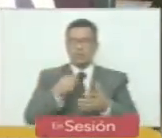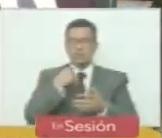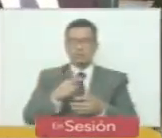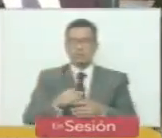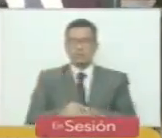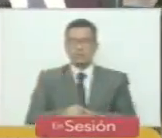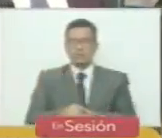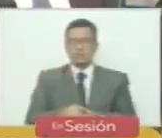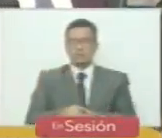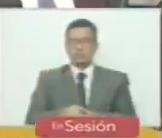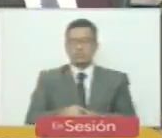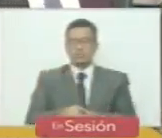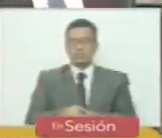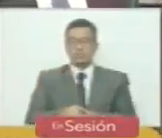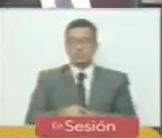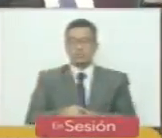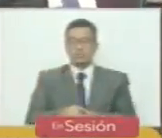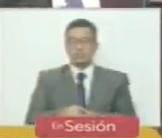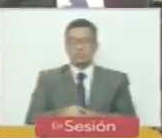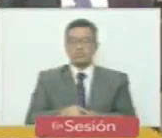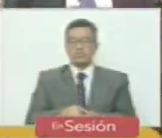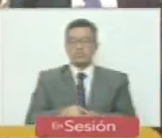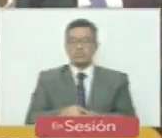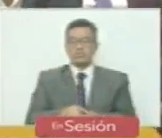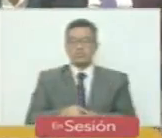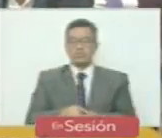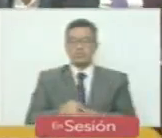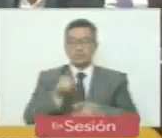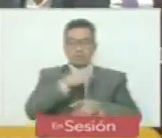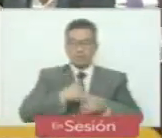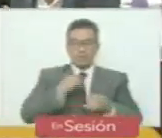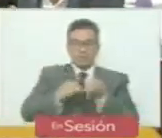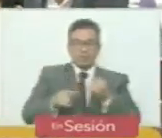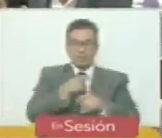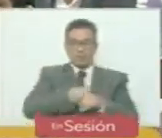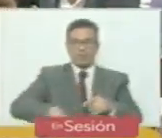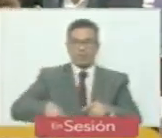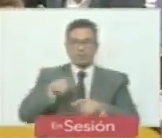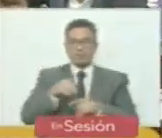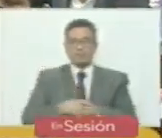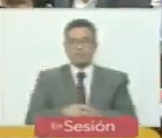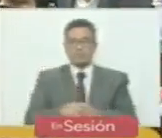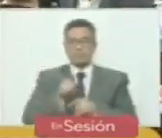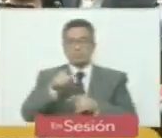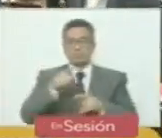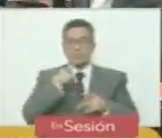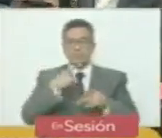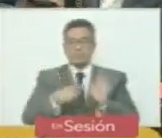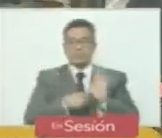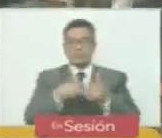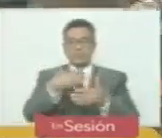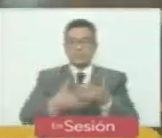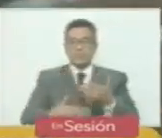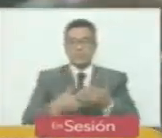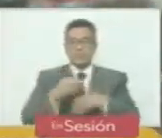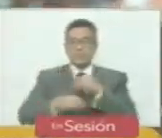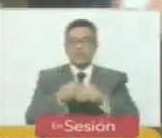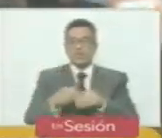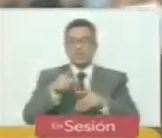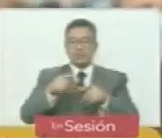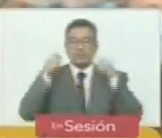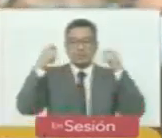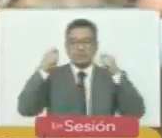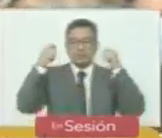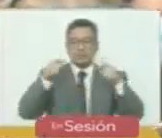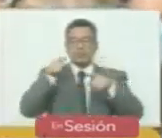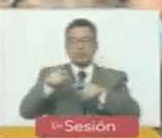acá. Un minuto, diputado. Ya vamos terminando, presidente. Esta doctrina se convierte en una protesta